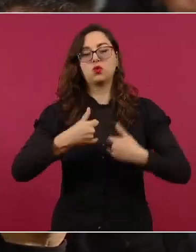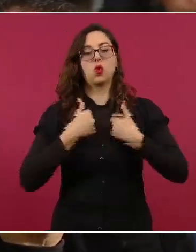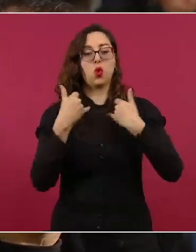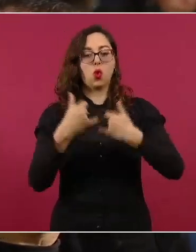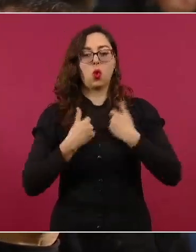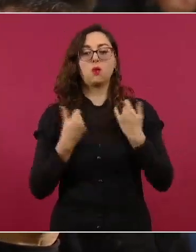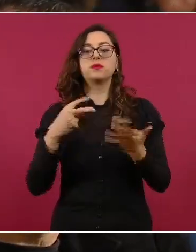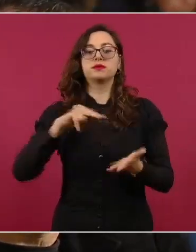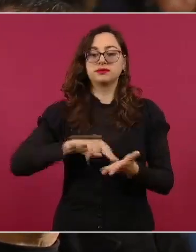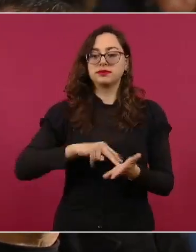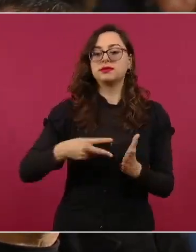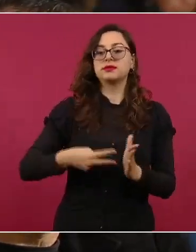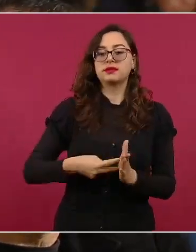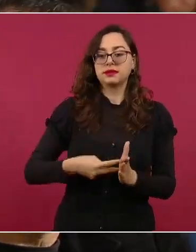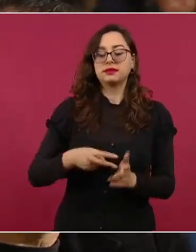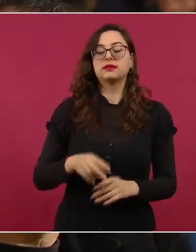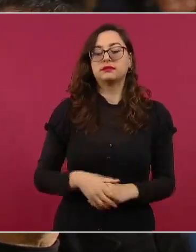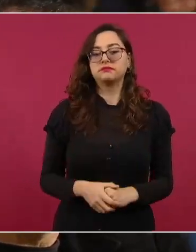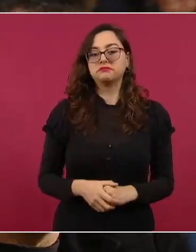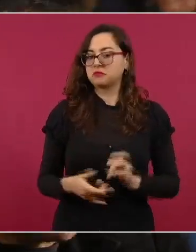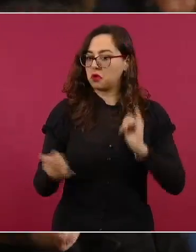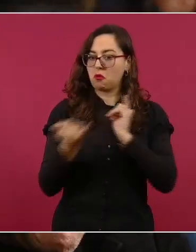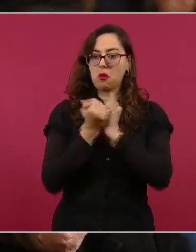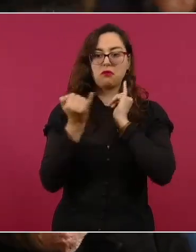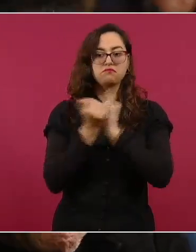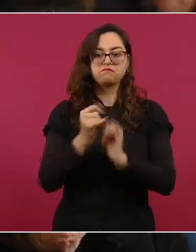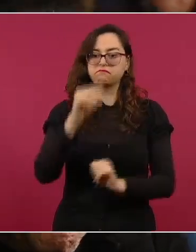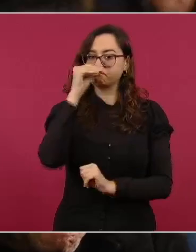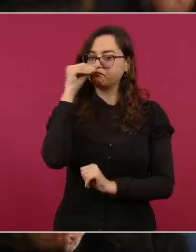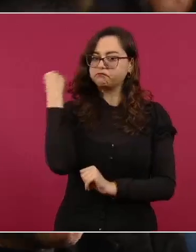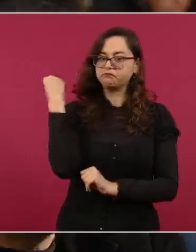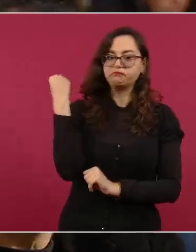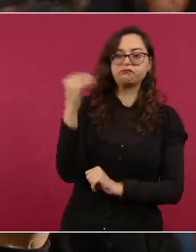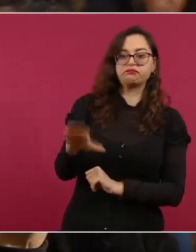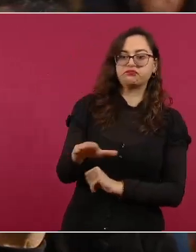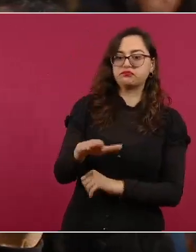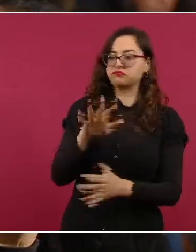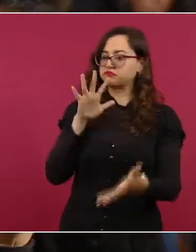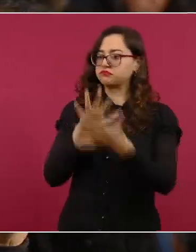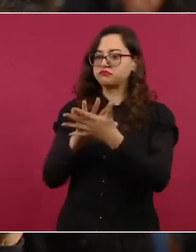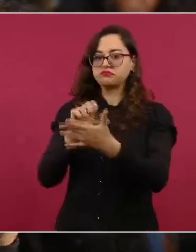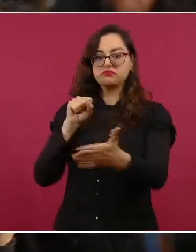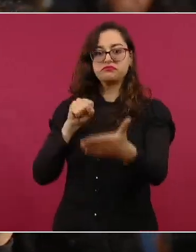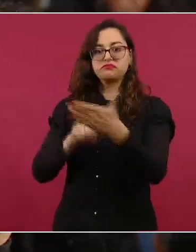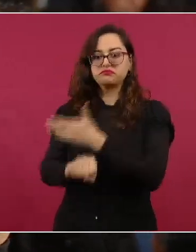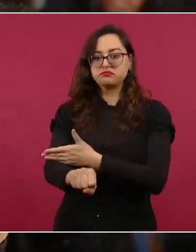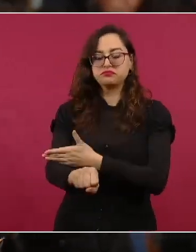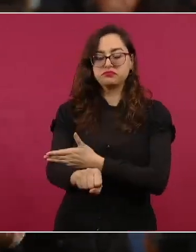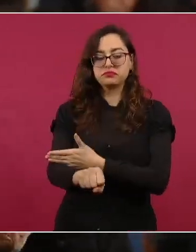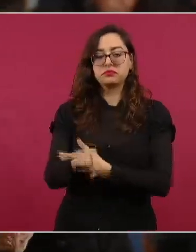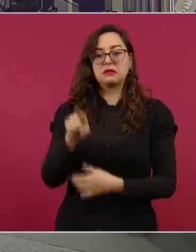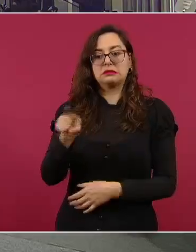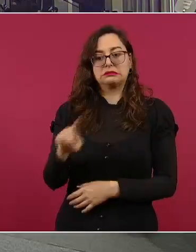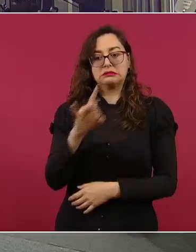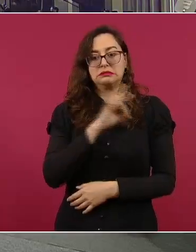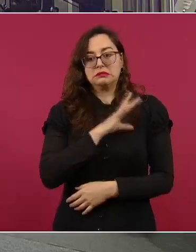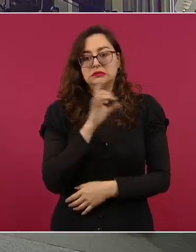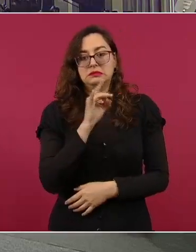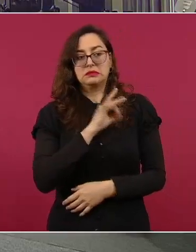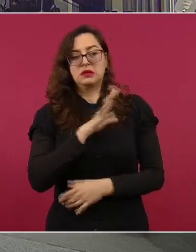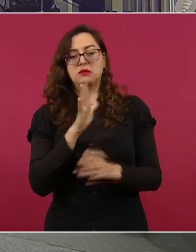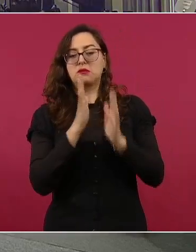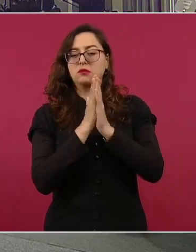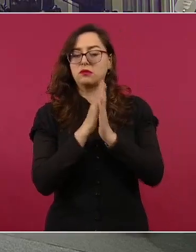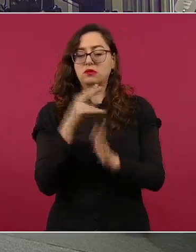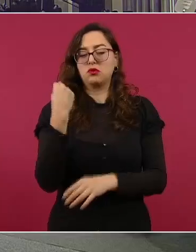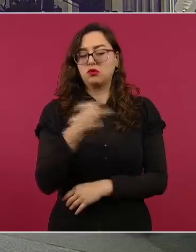que también se le fabricaron delitos por cuestiones de temor. Me pidió que no revelara su nombre